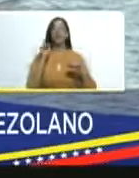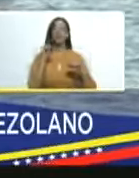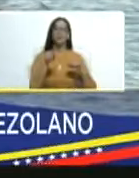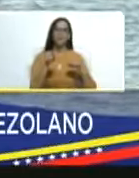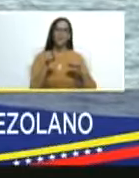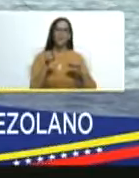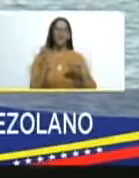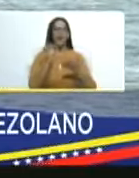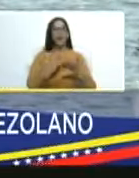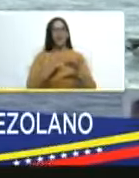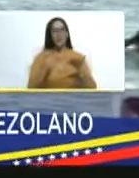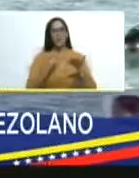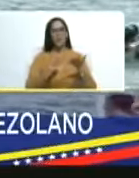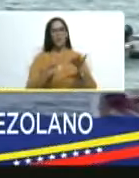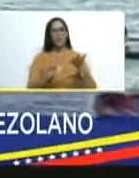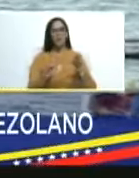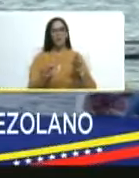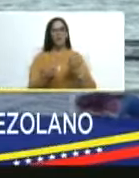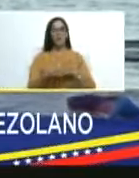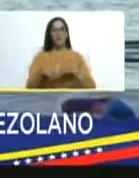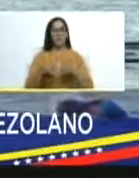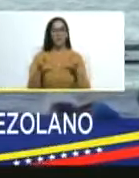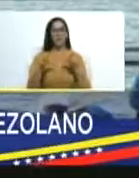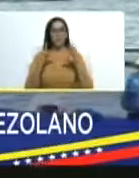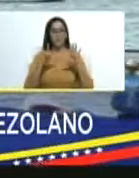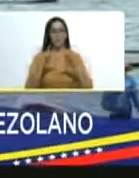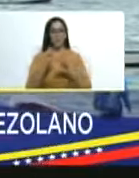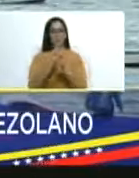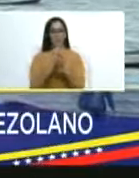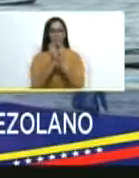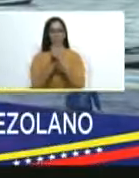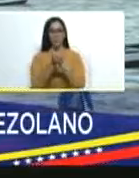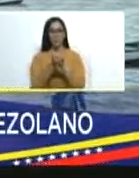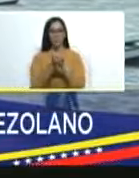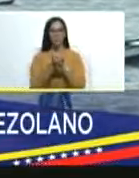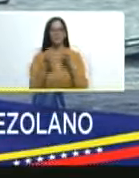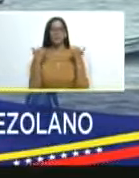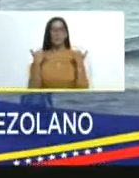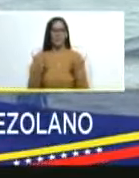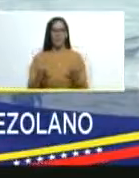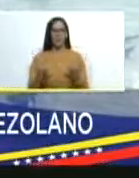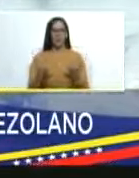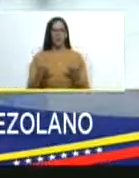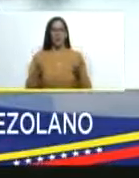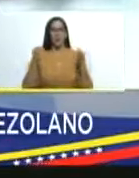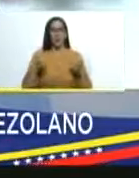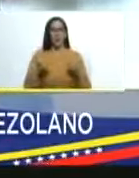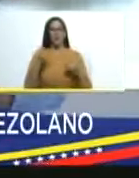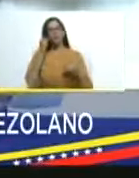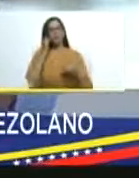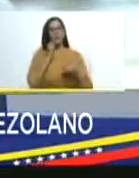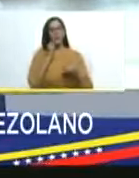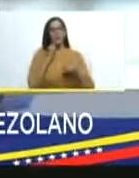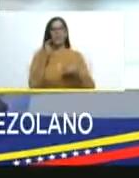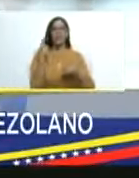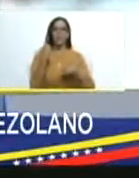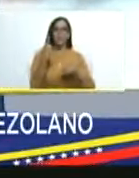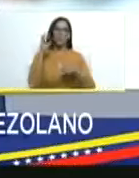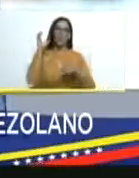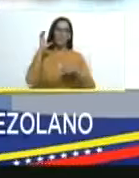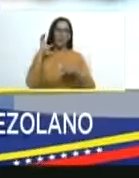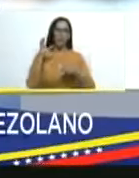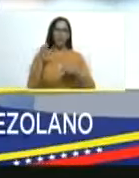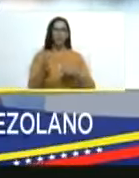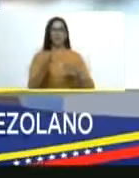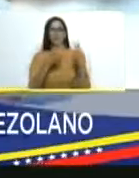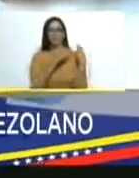ha dibujado en el marco de las 7 transformaciones? Ya hoy Sucre es un estado